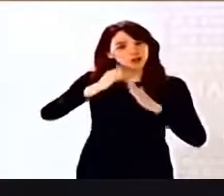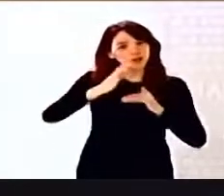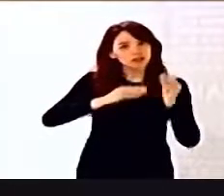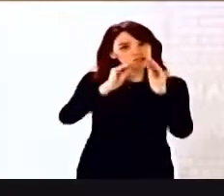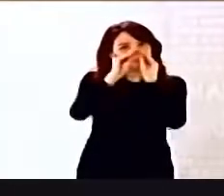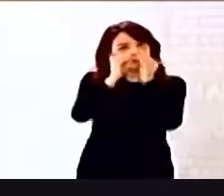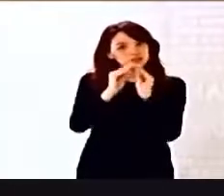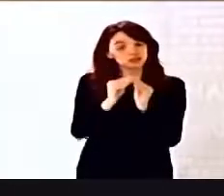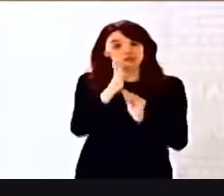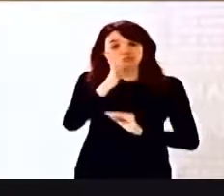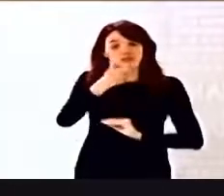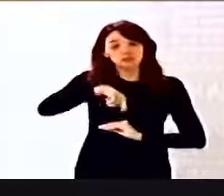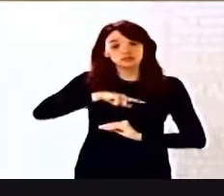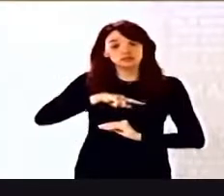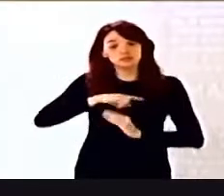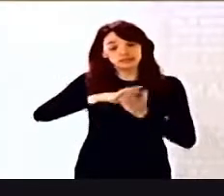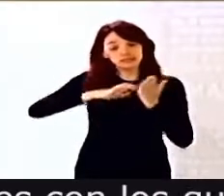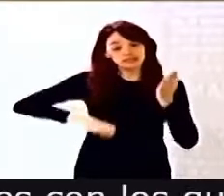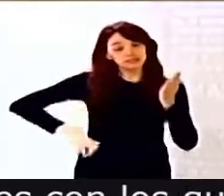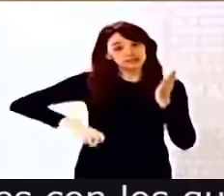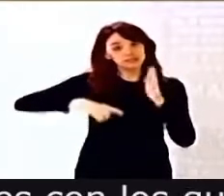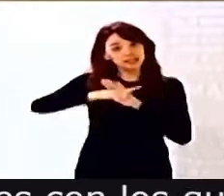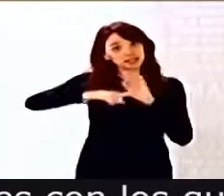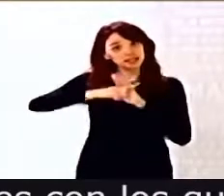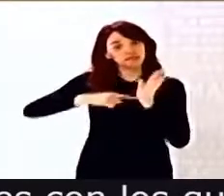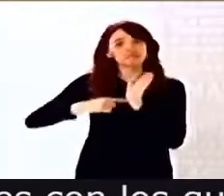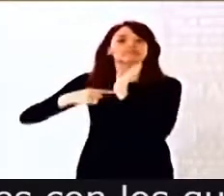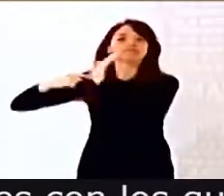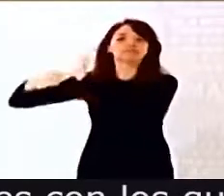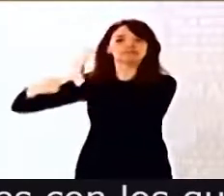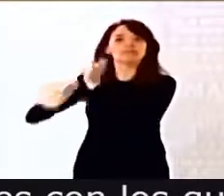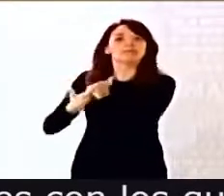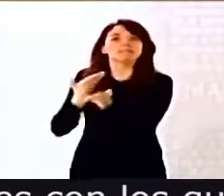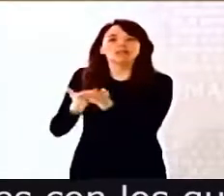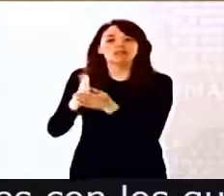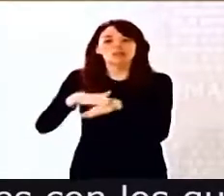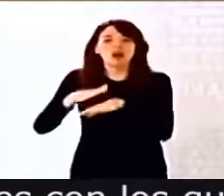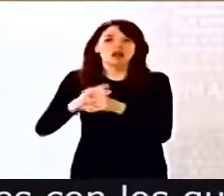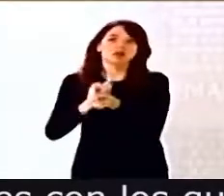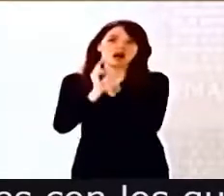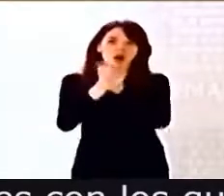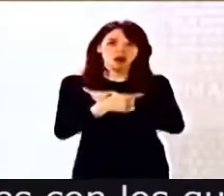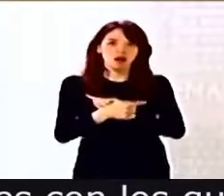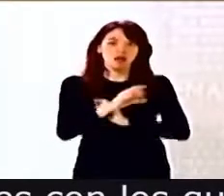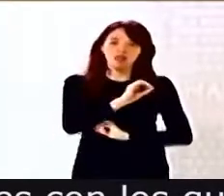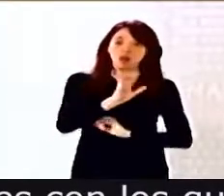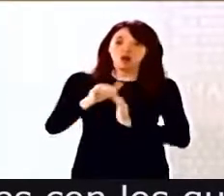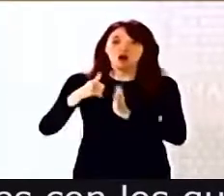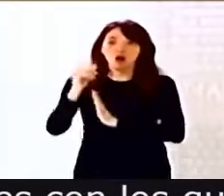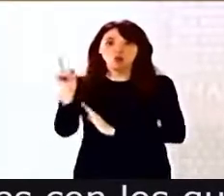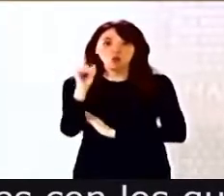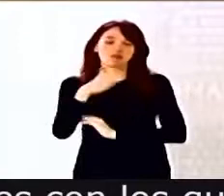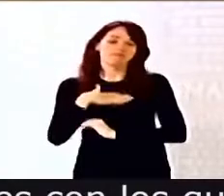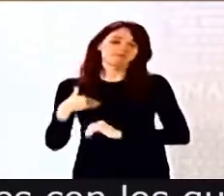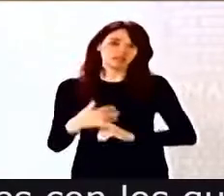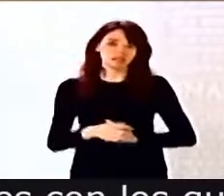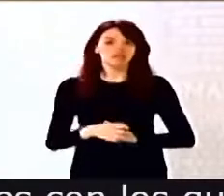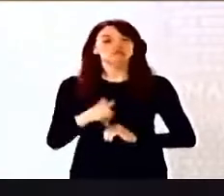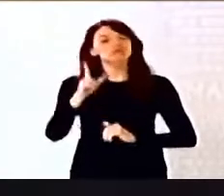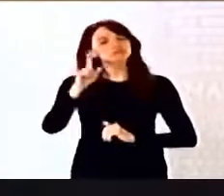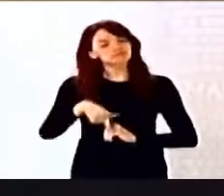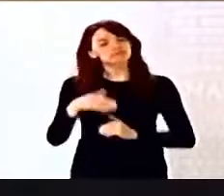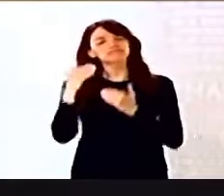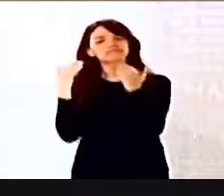los que solicitamos el tránsito de la fase 0 a la fase 1. Y quiero trasladarle